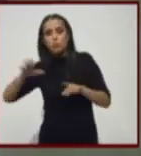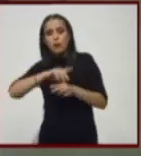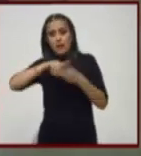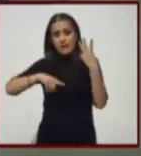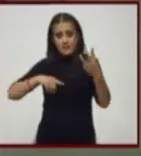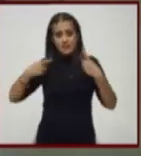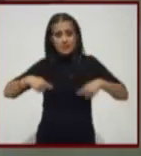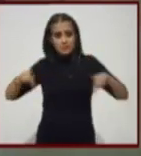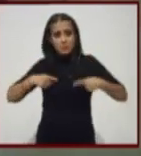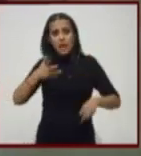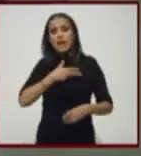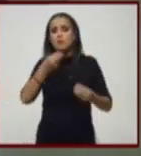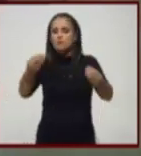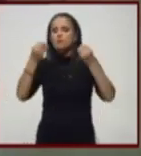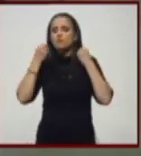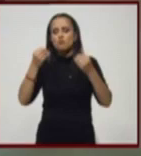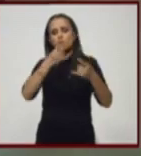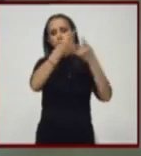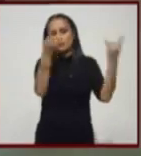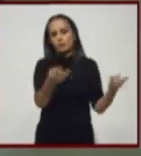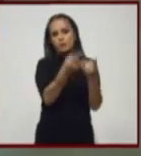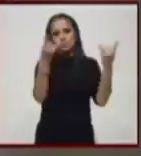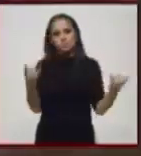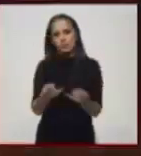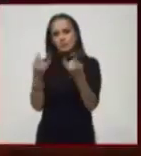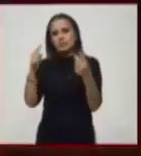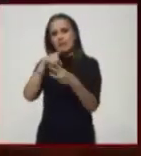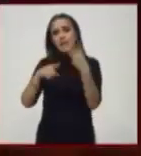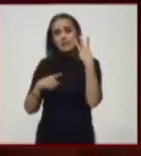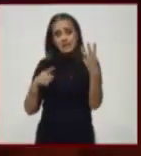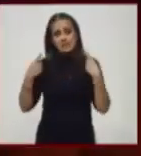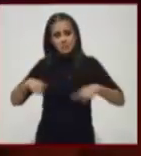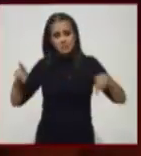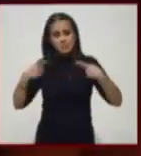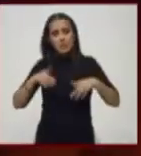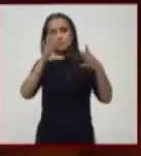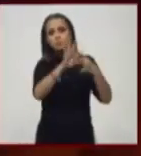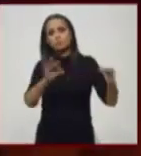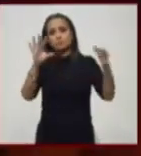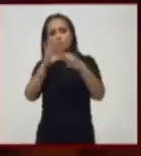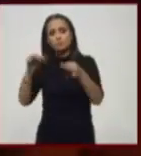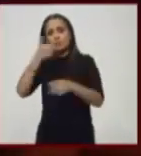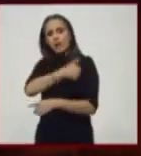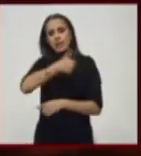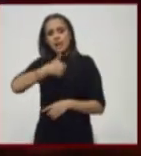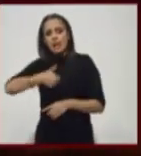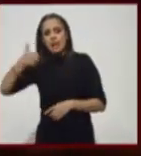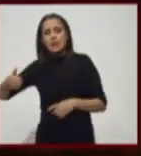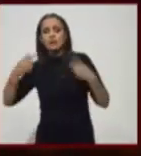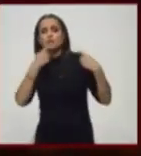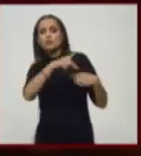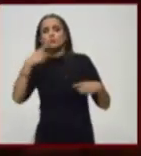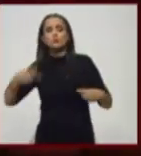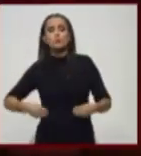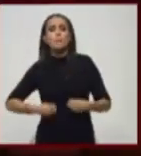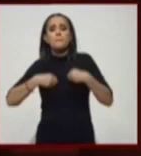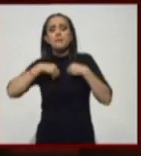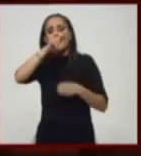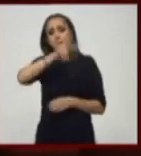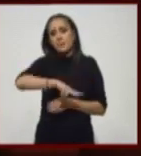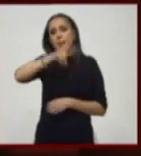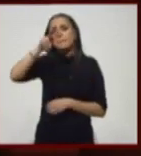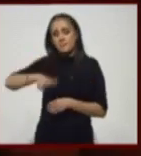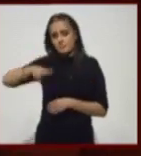que tienen mucha tela de donde colgar que son tres personajes que hablan de una realidad que sigue siendo